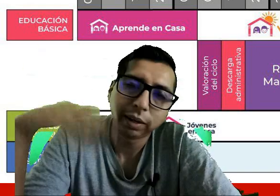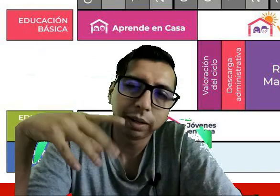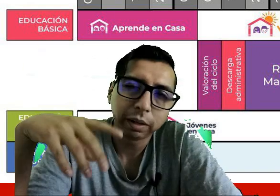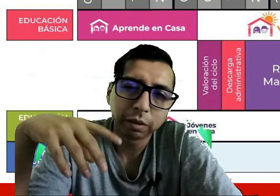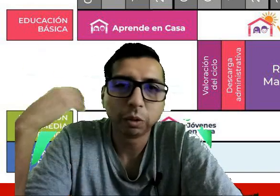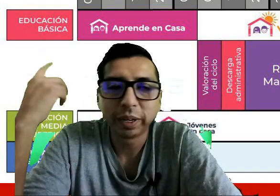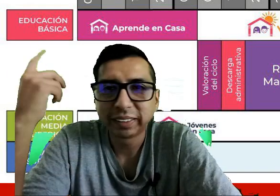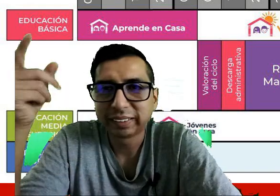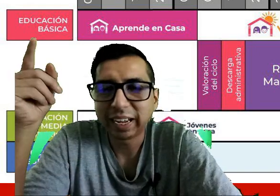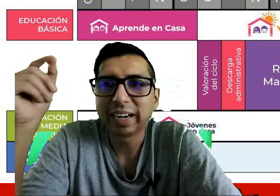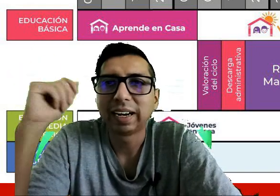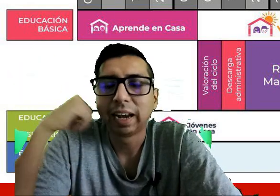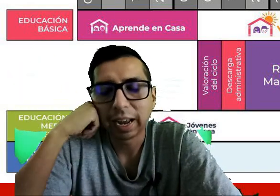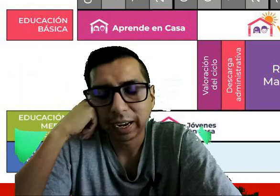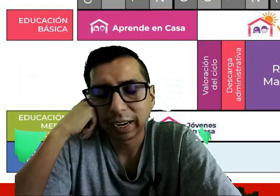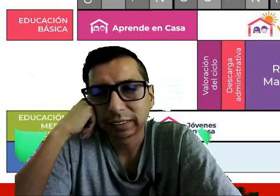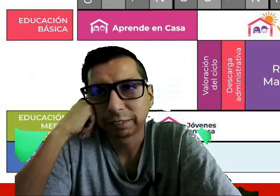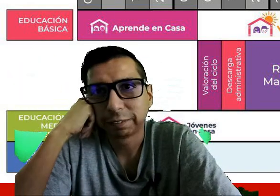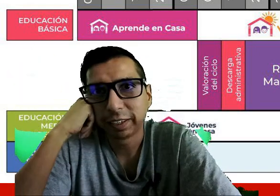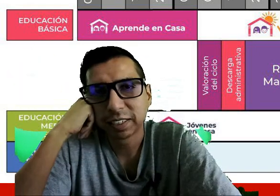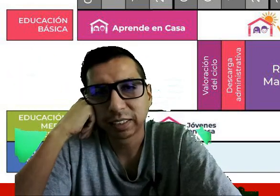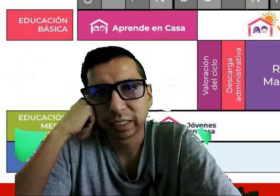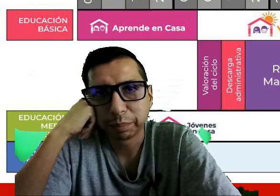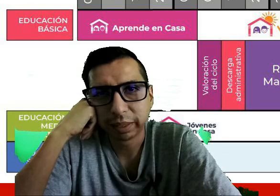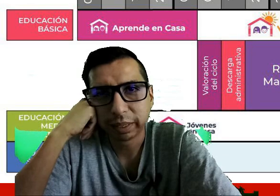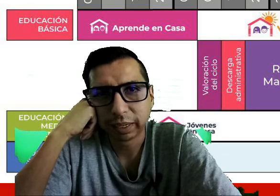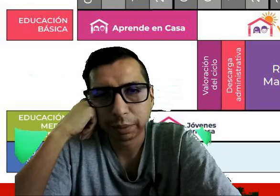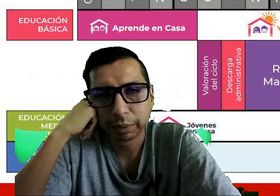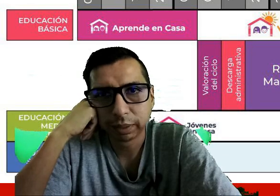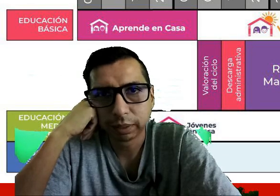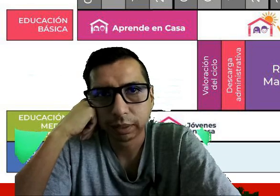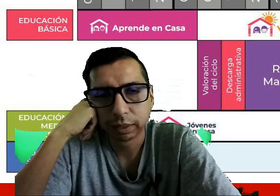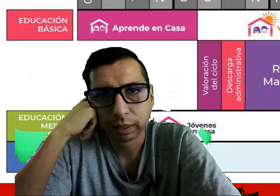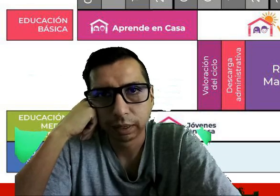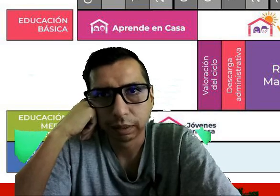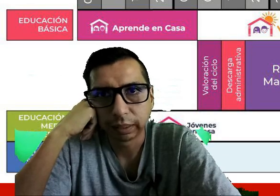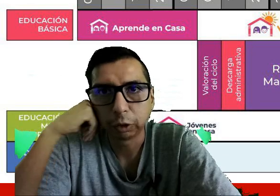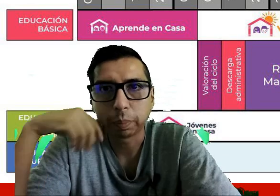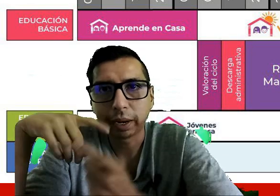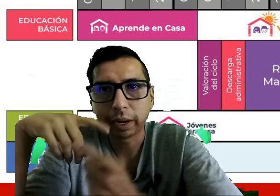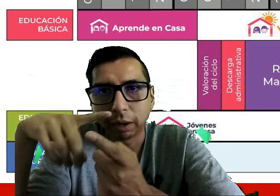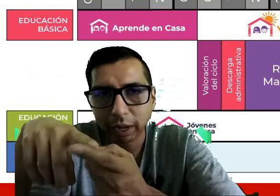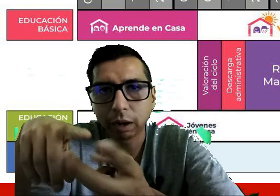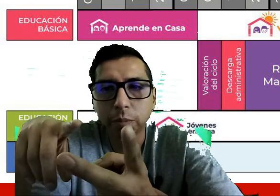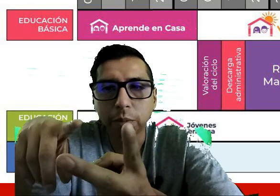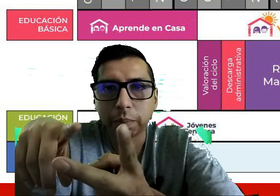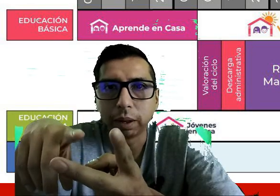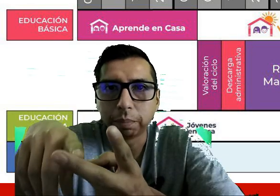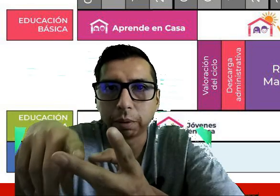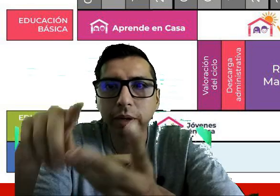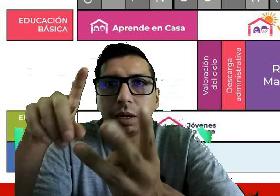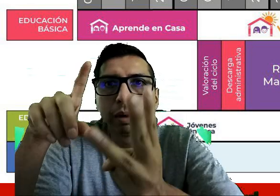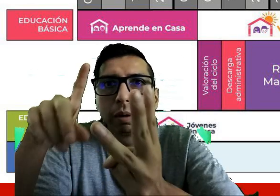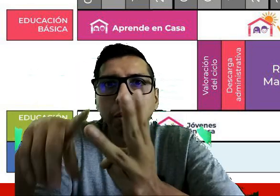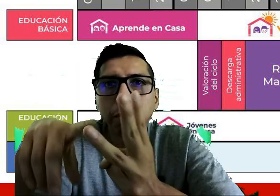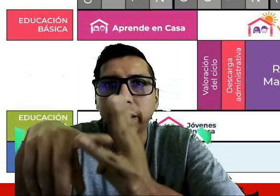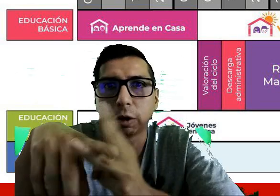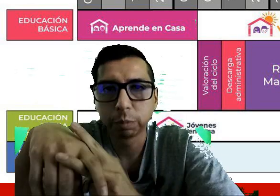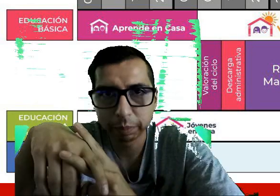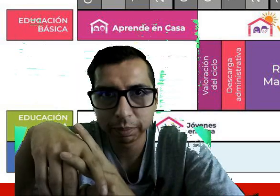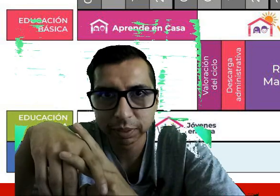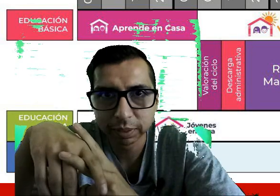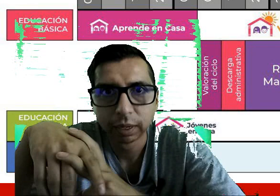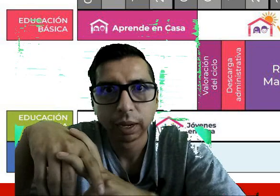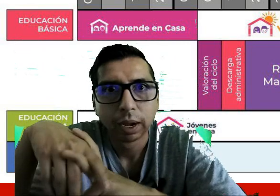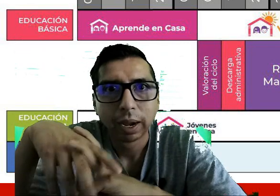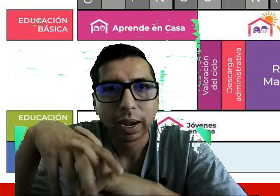Bueno, aquí en el calendario no están las fechas también del examen de tanto para la UNAM como para el Poli como